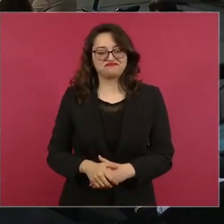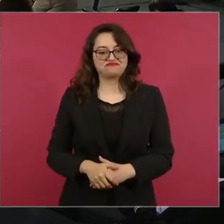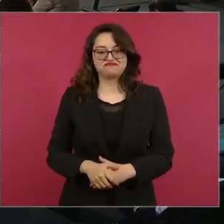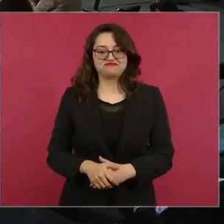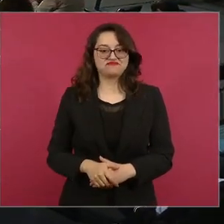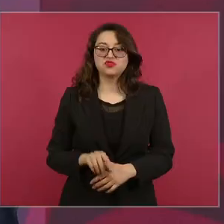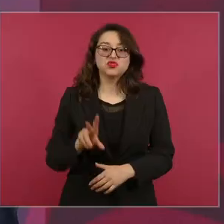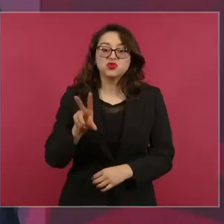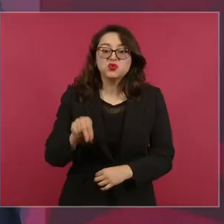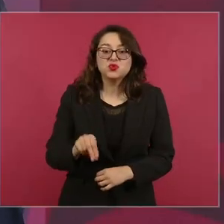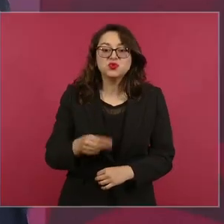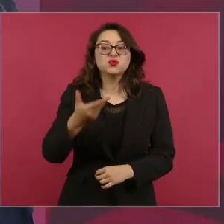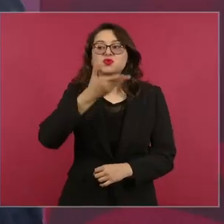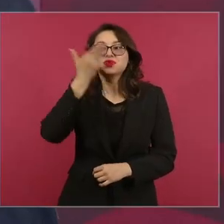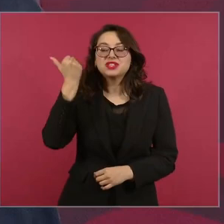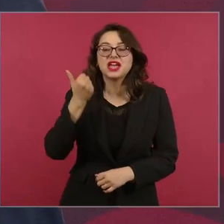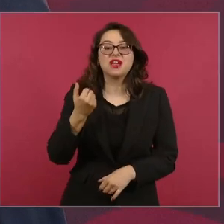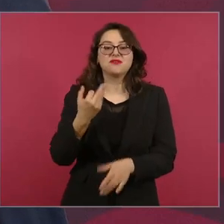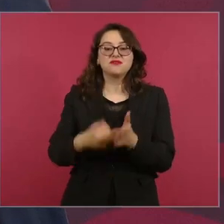no